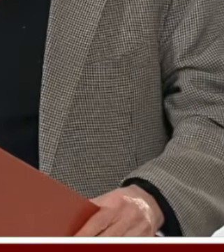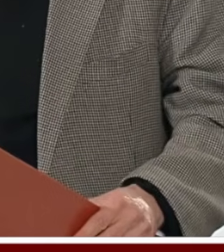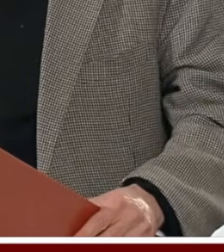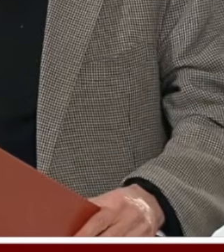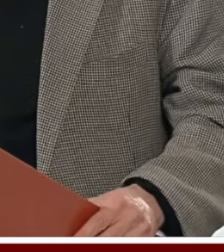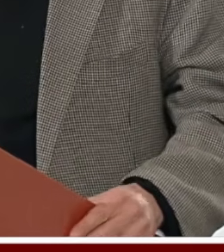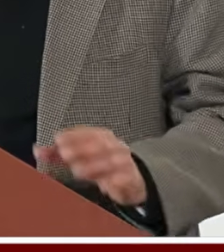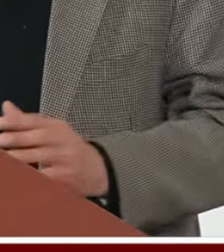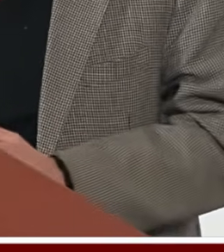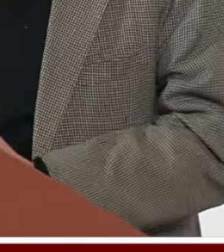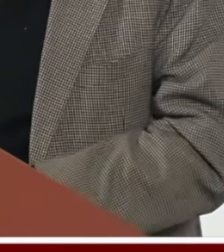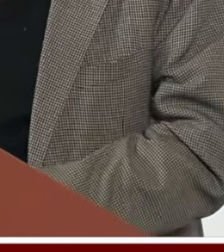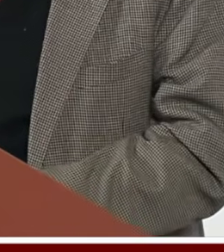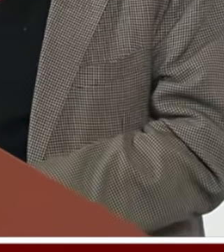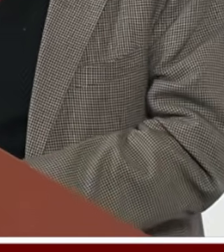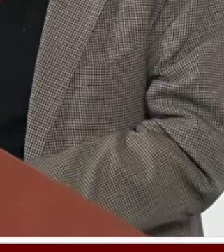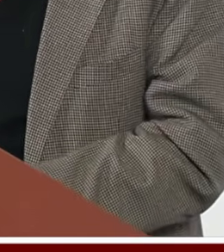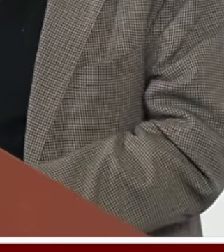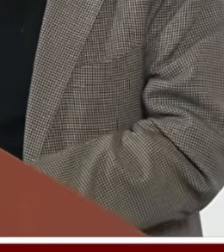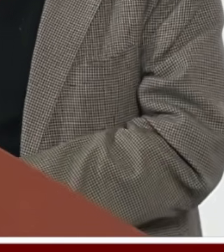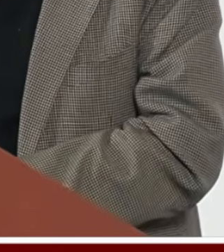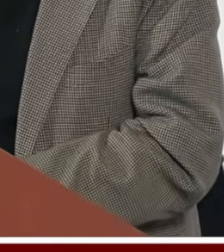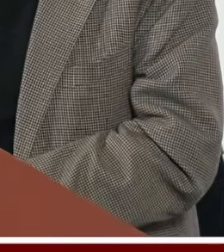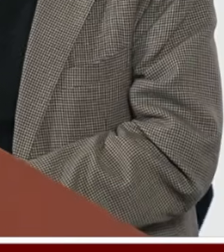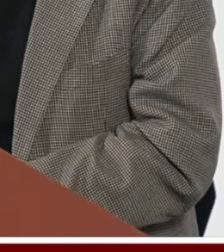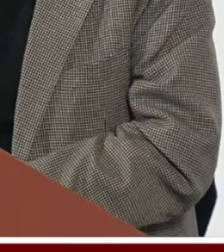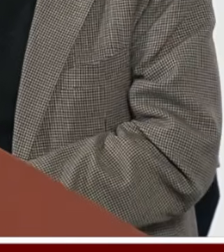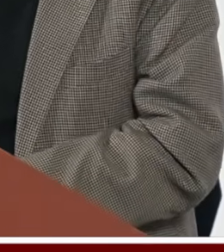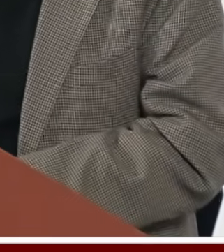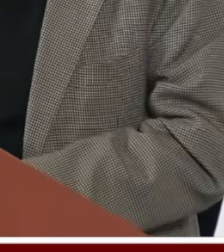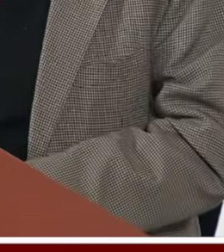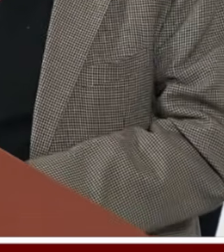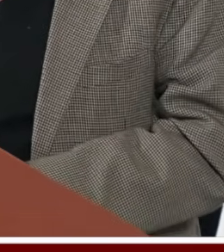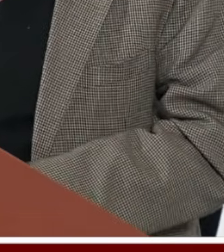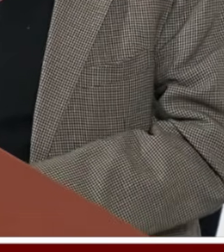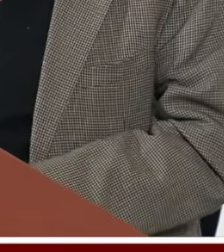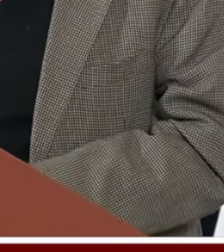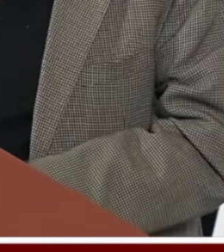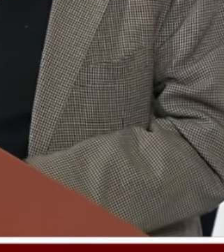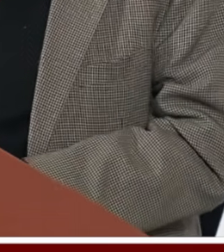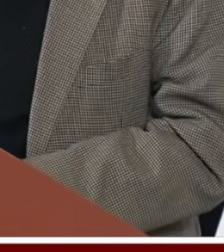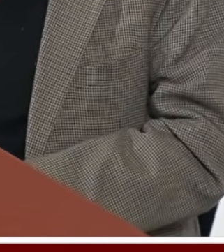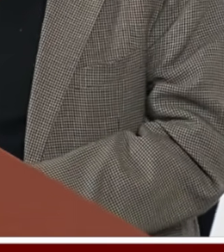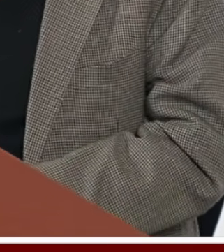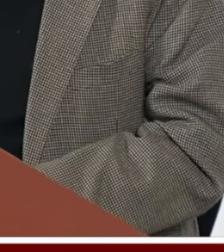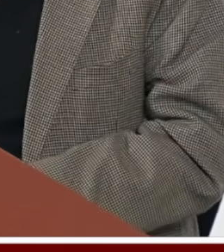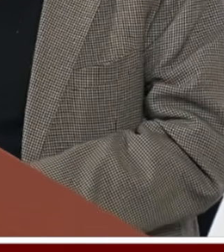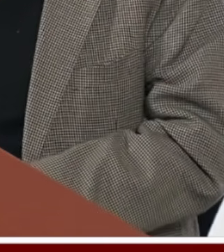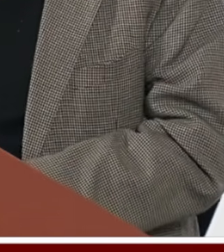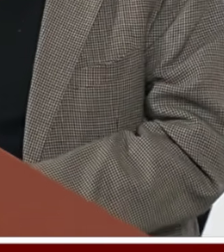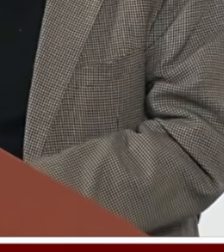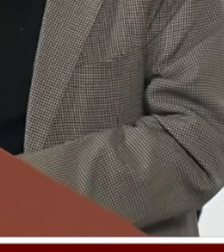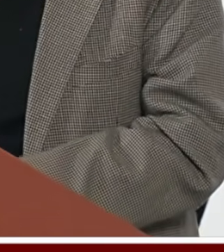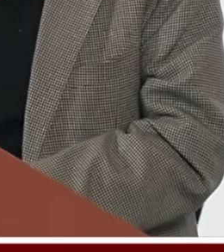República. Amigos, hoy esto lo está aprovechando la derecha para atacar a Claudia Sheinbaum, ya que el director del